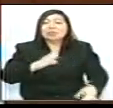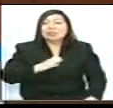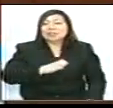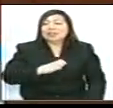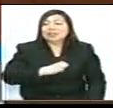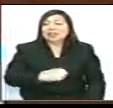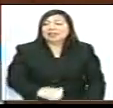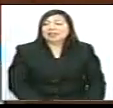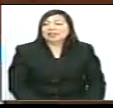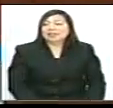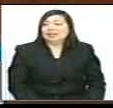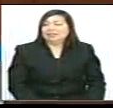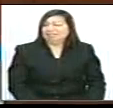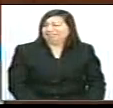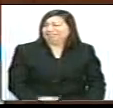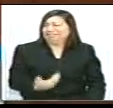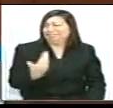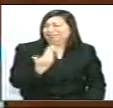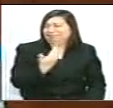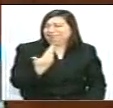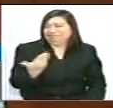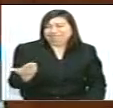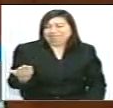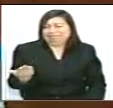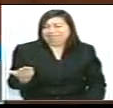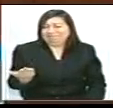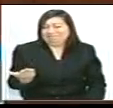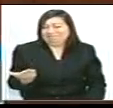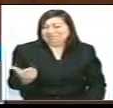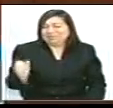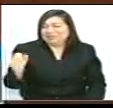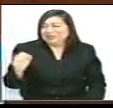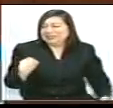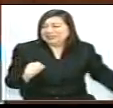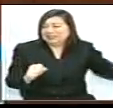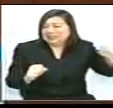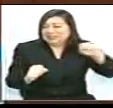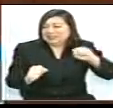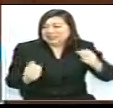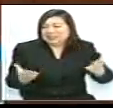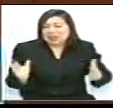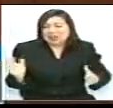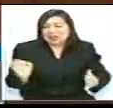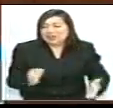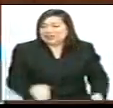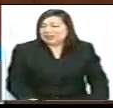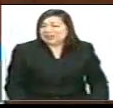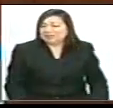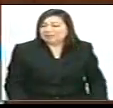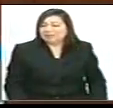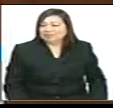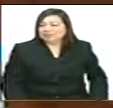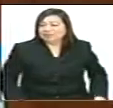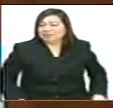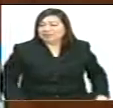Ética. ¿Qué tal coherencia? Bueno, tratándose de los comunistas, eso nunca nos va a llamar la atención,